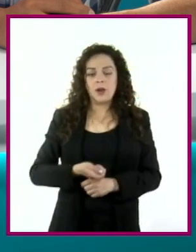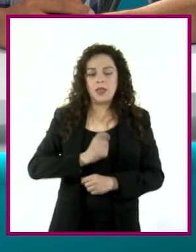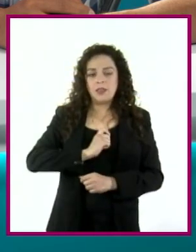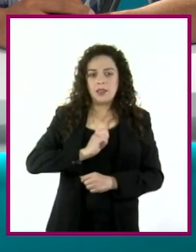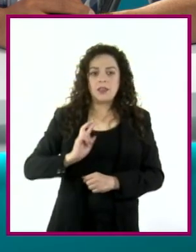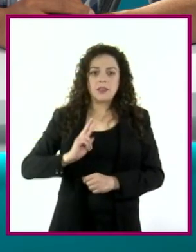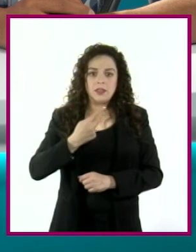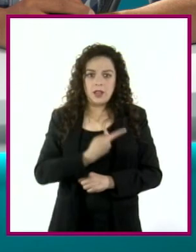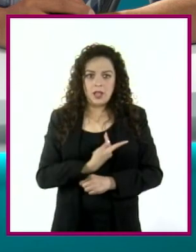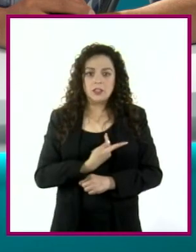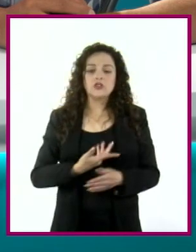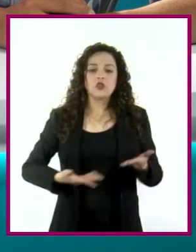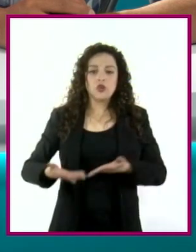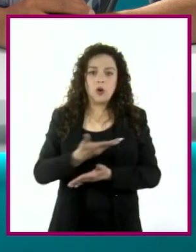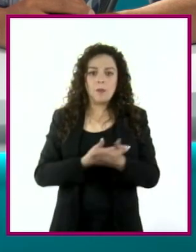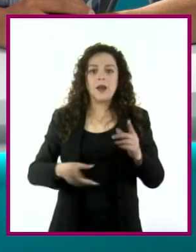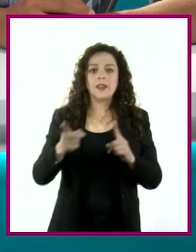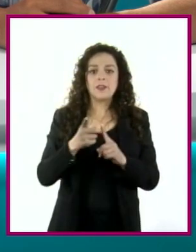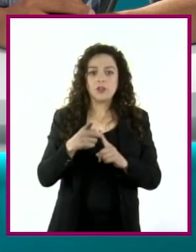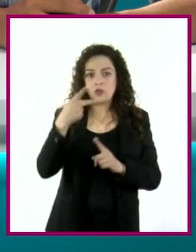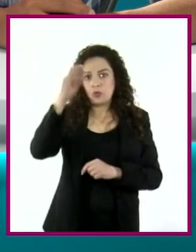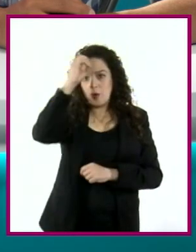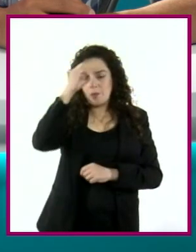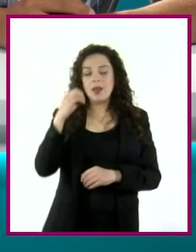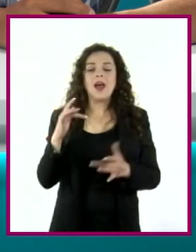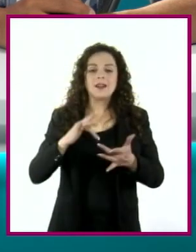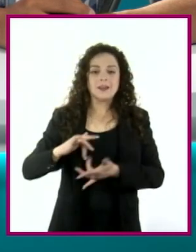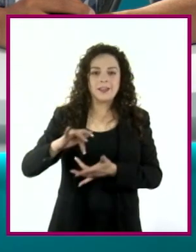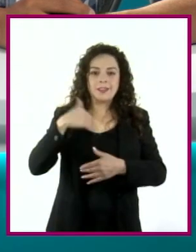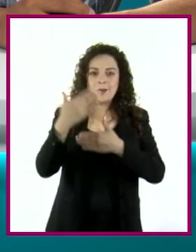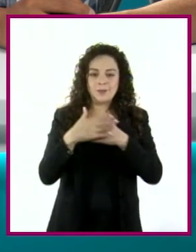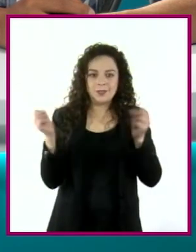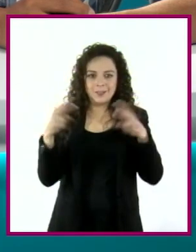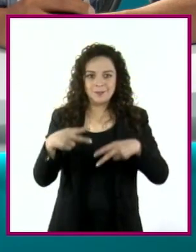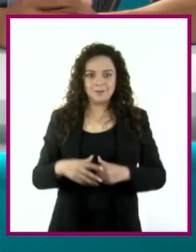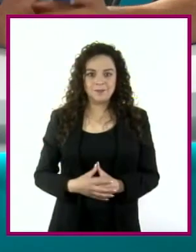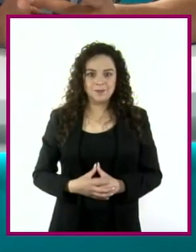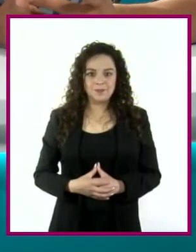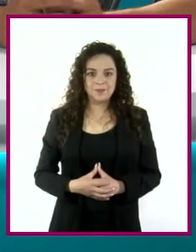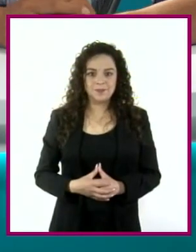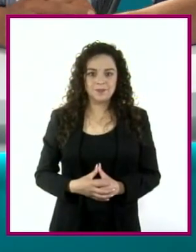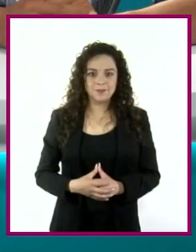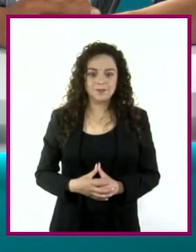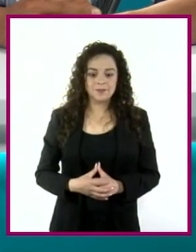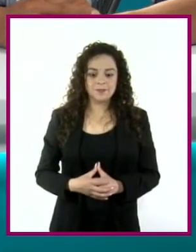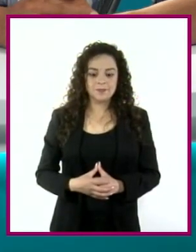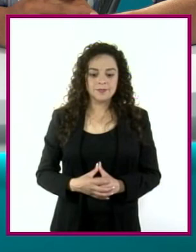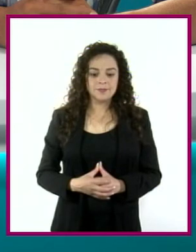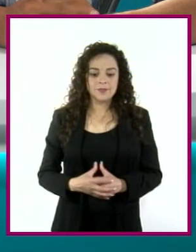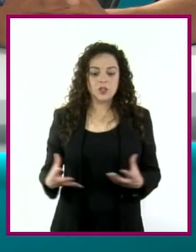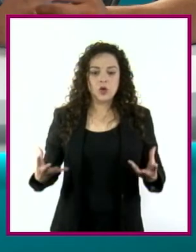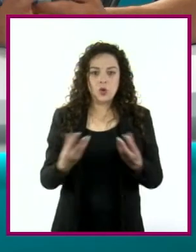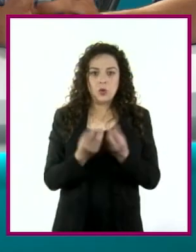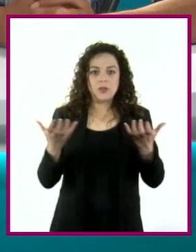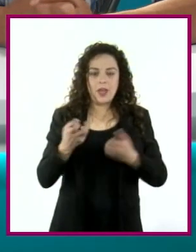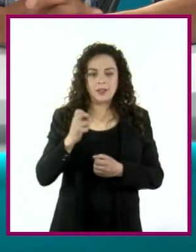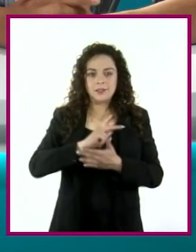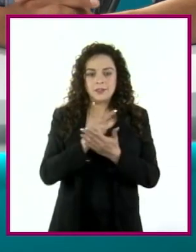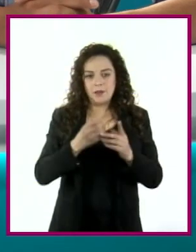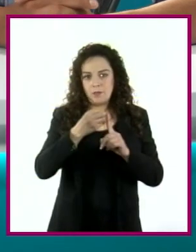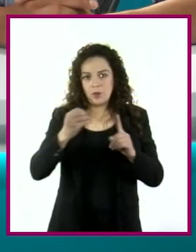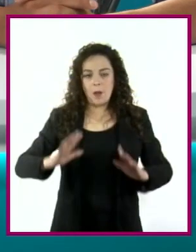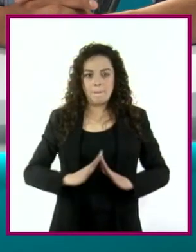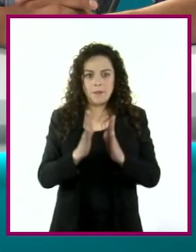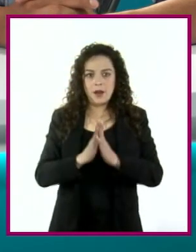tus reflexiones en nuestras redes. Nos vemos en la próxima emisión. Haz este programa con nosotros. Participa